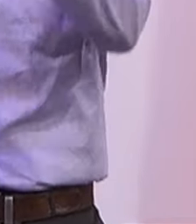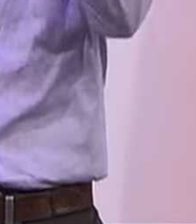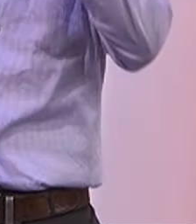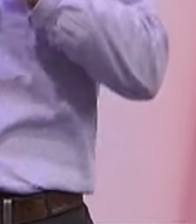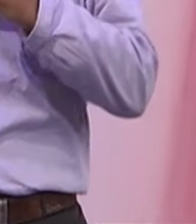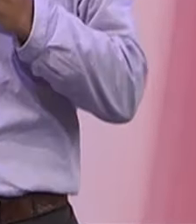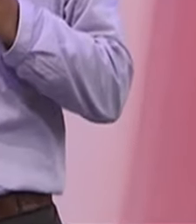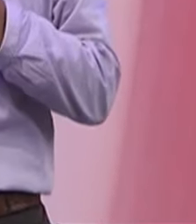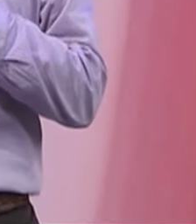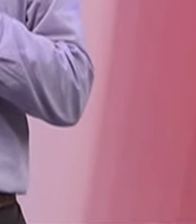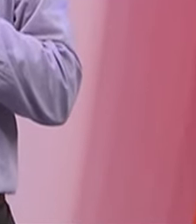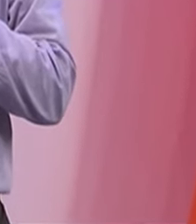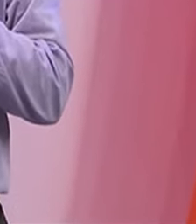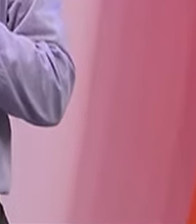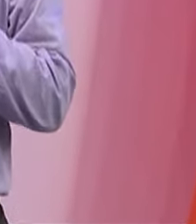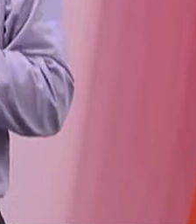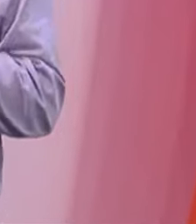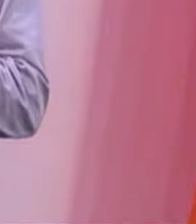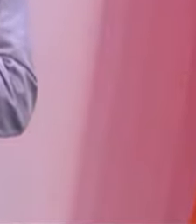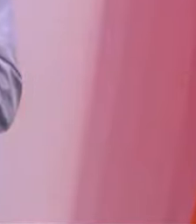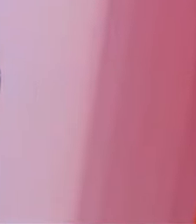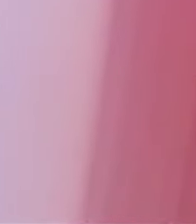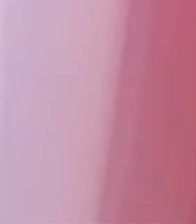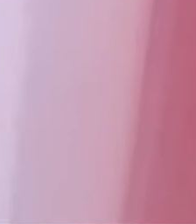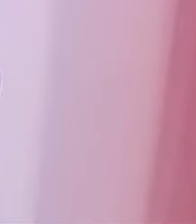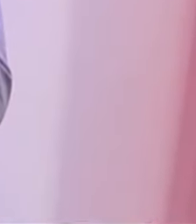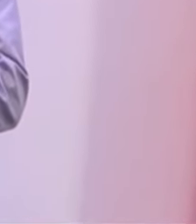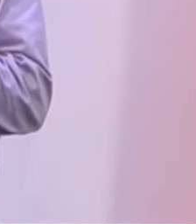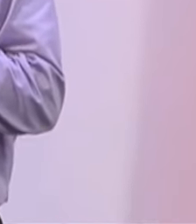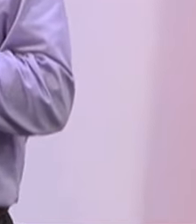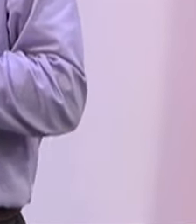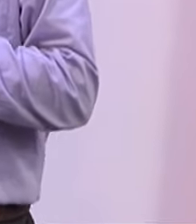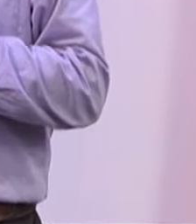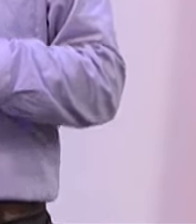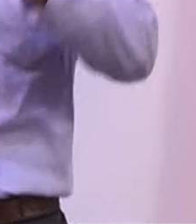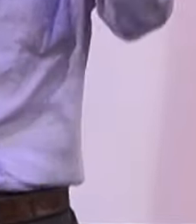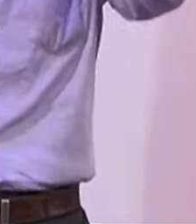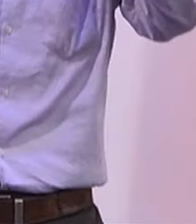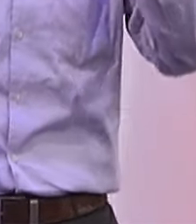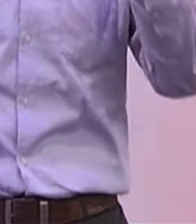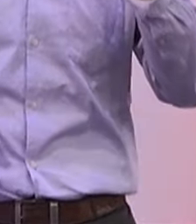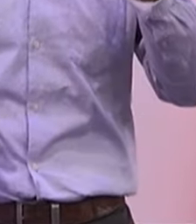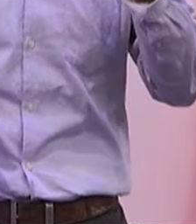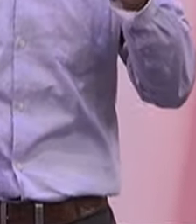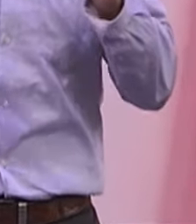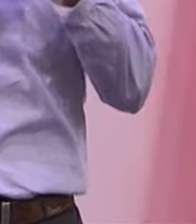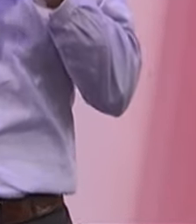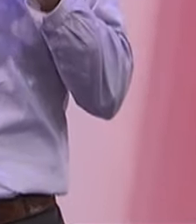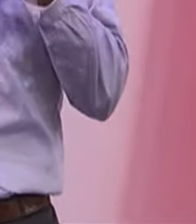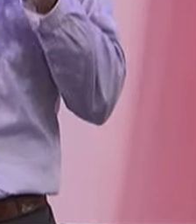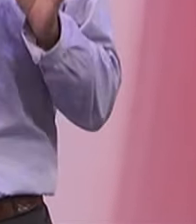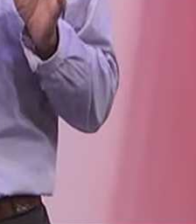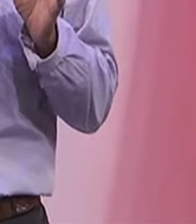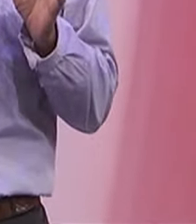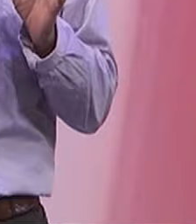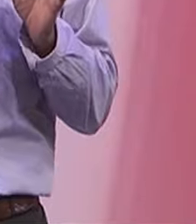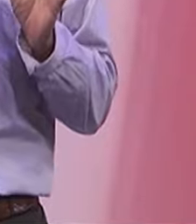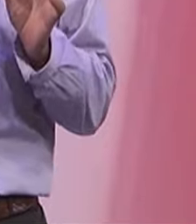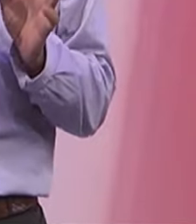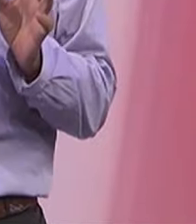decir enero pasado. Y last Christmas quiere decir las últimas navidades. Fíjense cómo